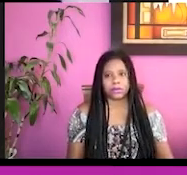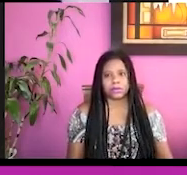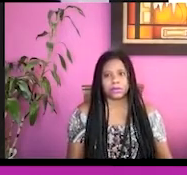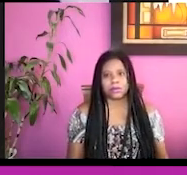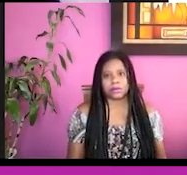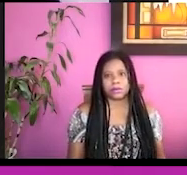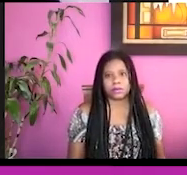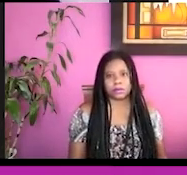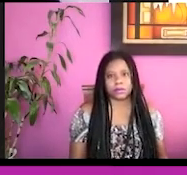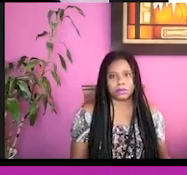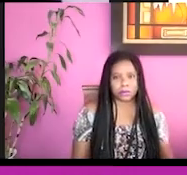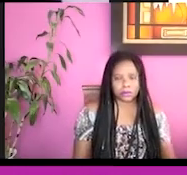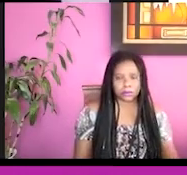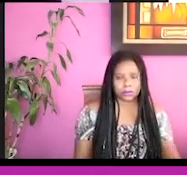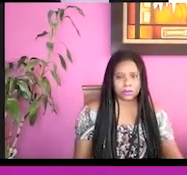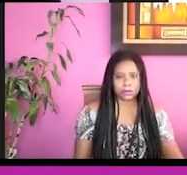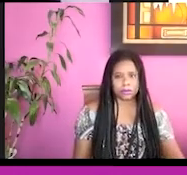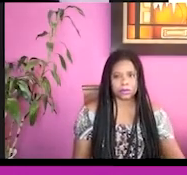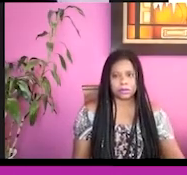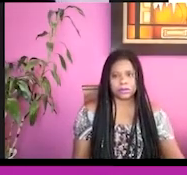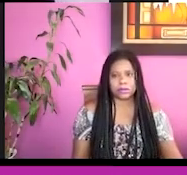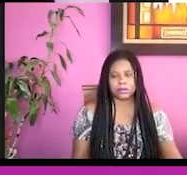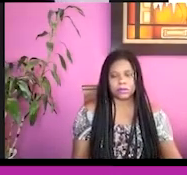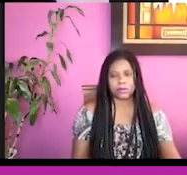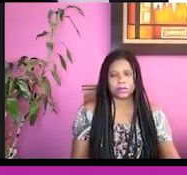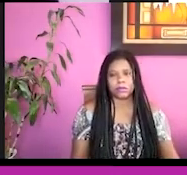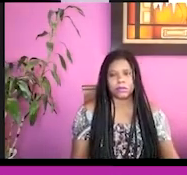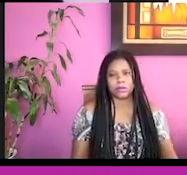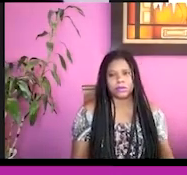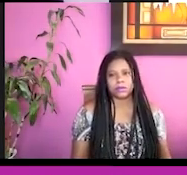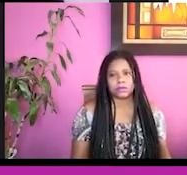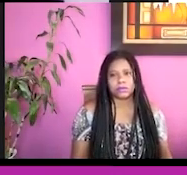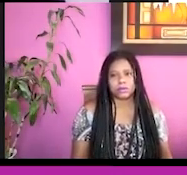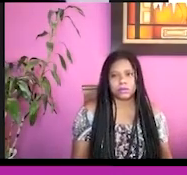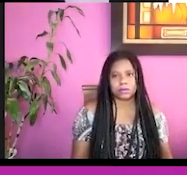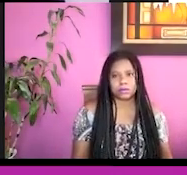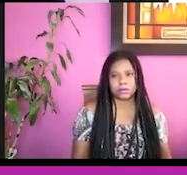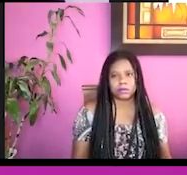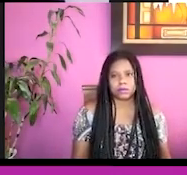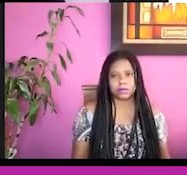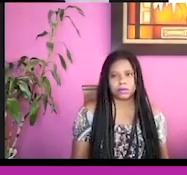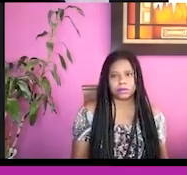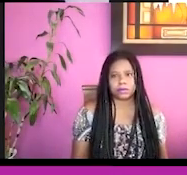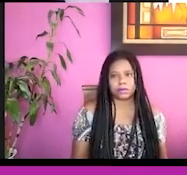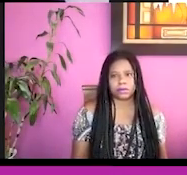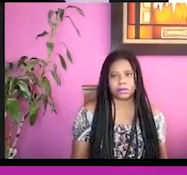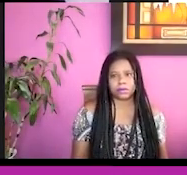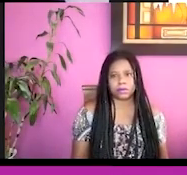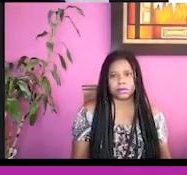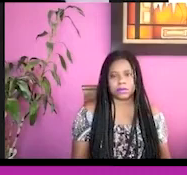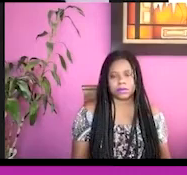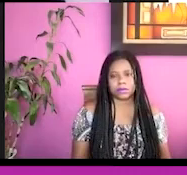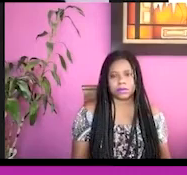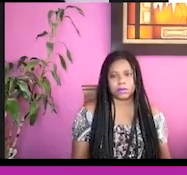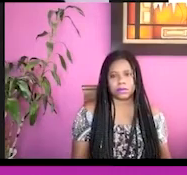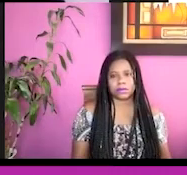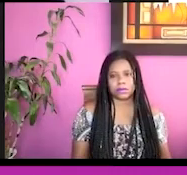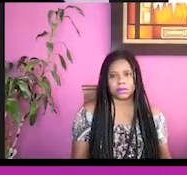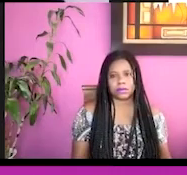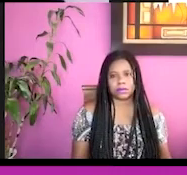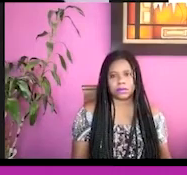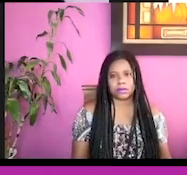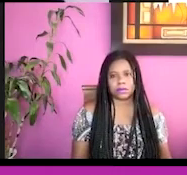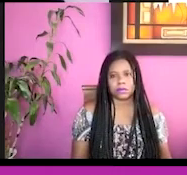estas nuevas formas de ver la pertinencia cultural y el medio ambiente, hay muchos maestros que han empezado a reconocer esto,